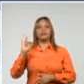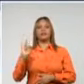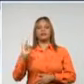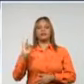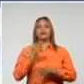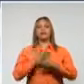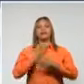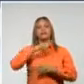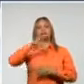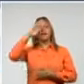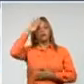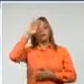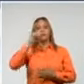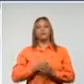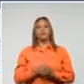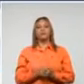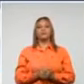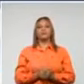de Cuba,